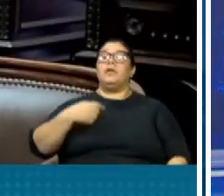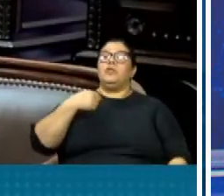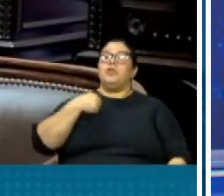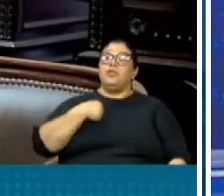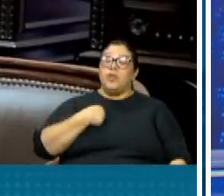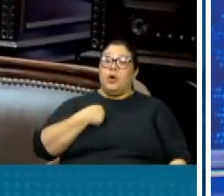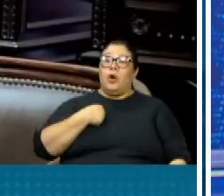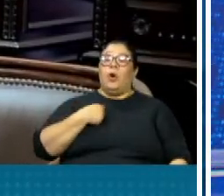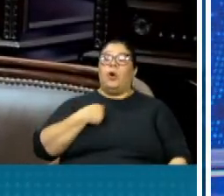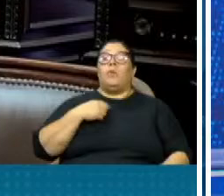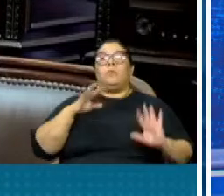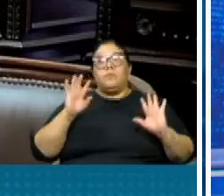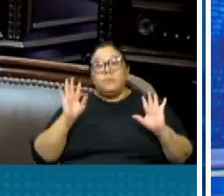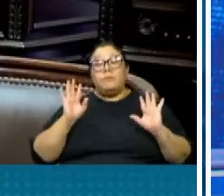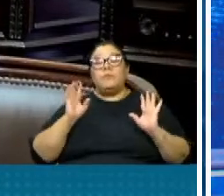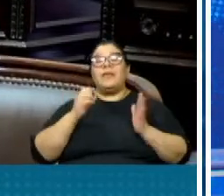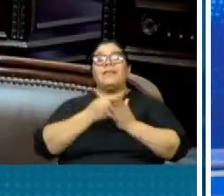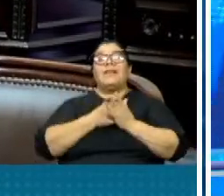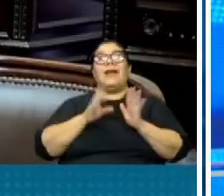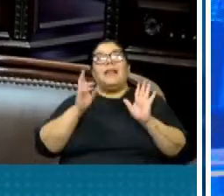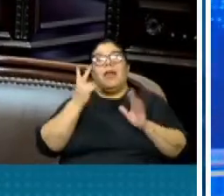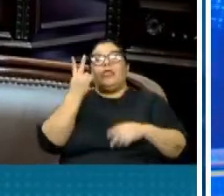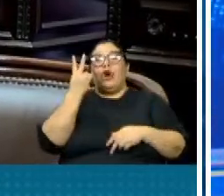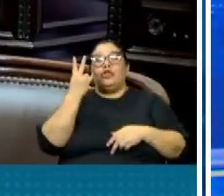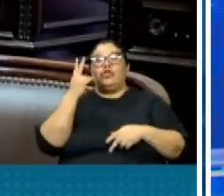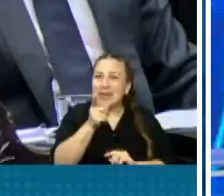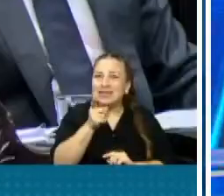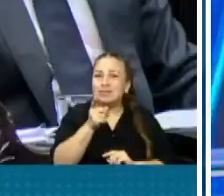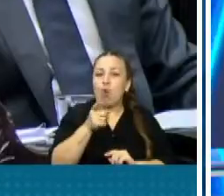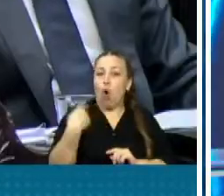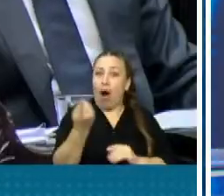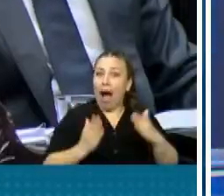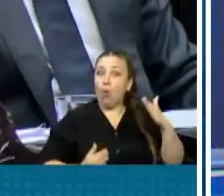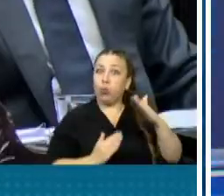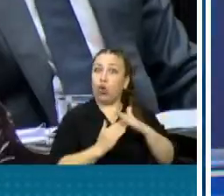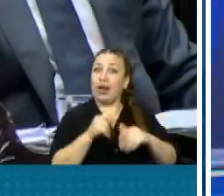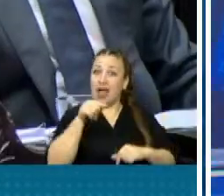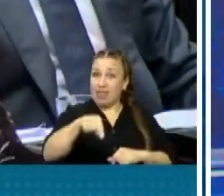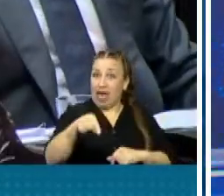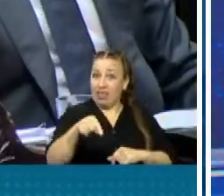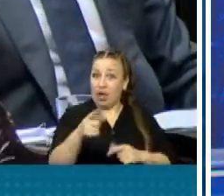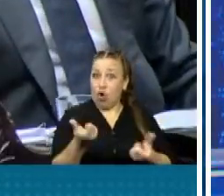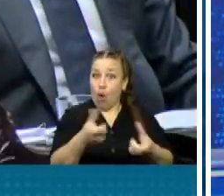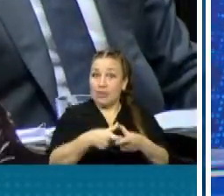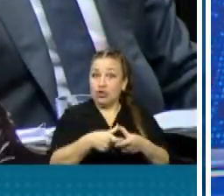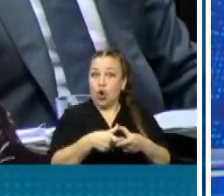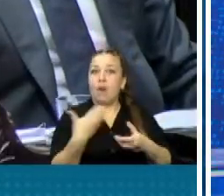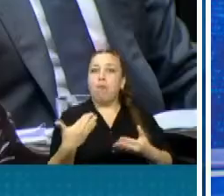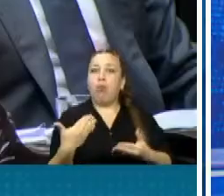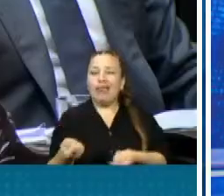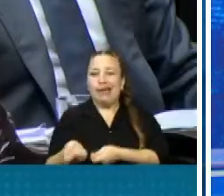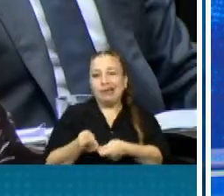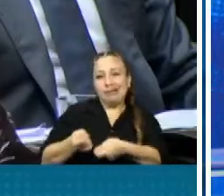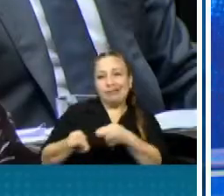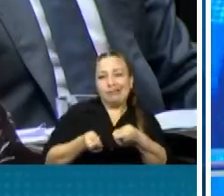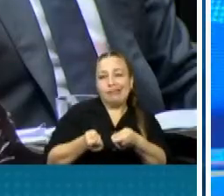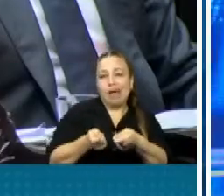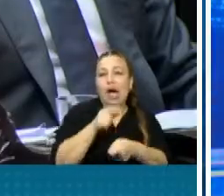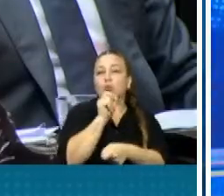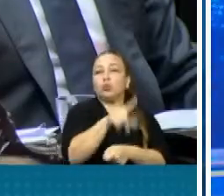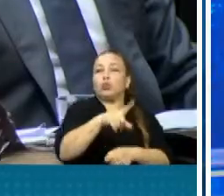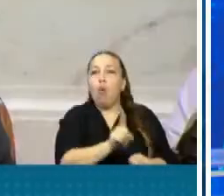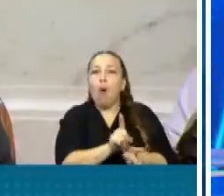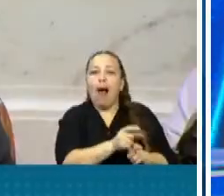motosierra pasa por las jubilaciones y por la obra pública. O sea, la realidad es que vamos a hablar, o sea, es una situación que si